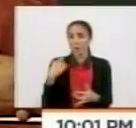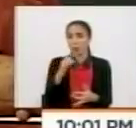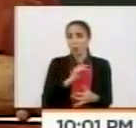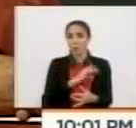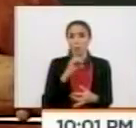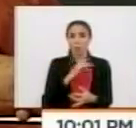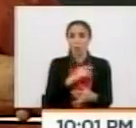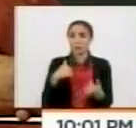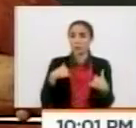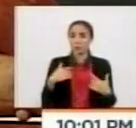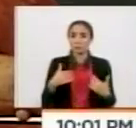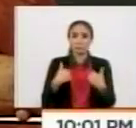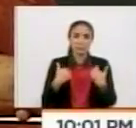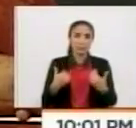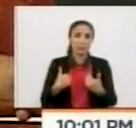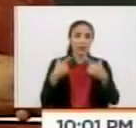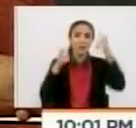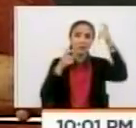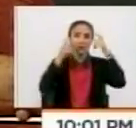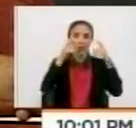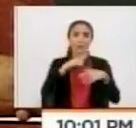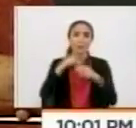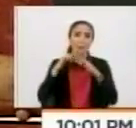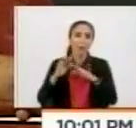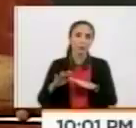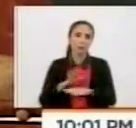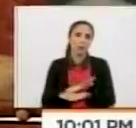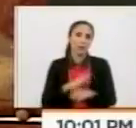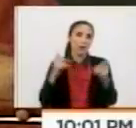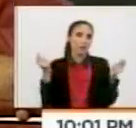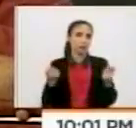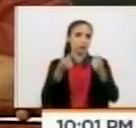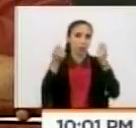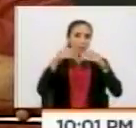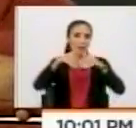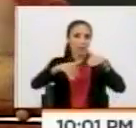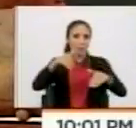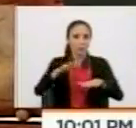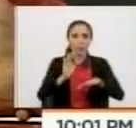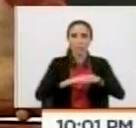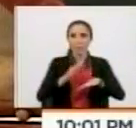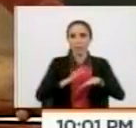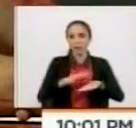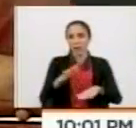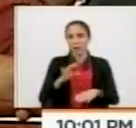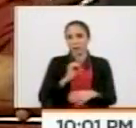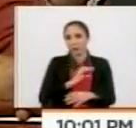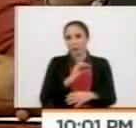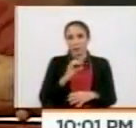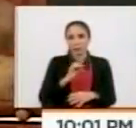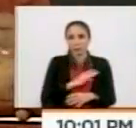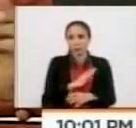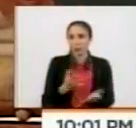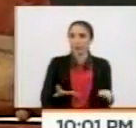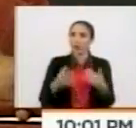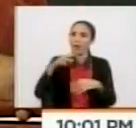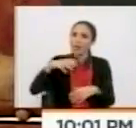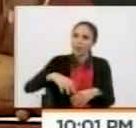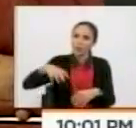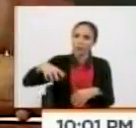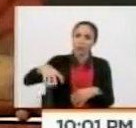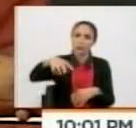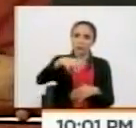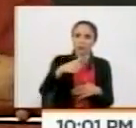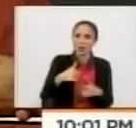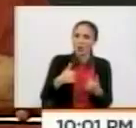grande y estábamos haciendo una campaña electoral heroica, con el dolor desgarrado, recorriendo 3 estados por día. Yo